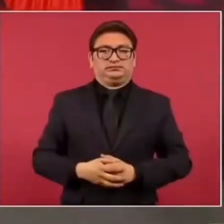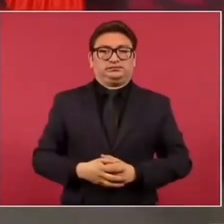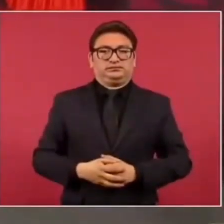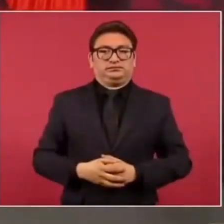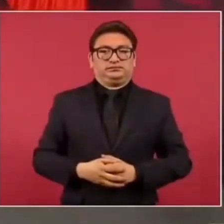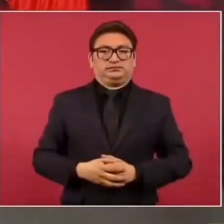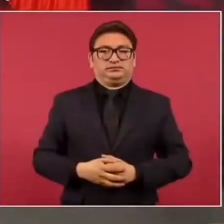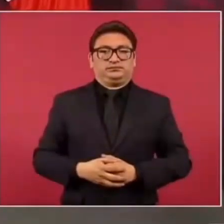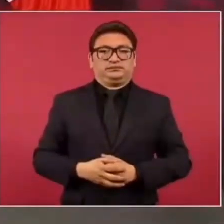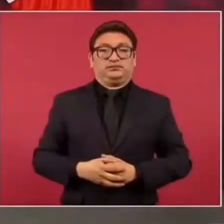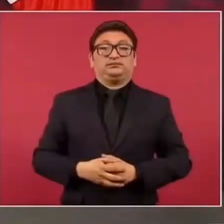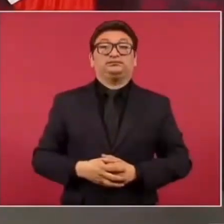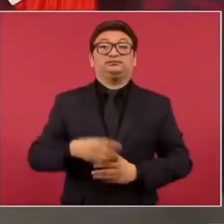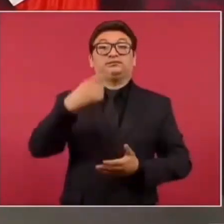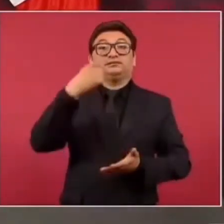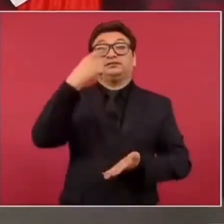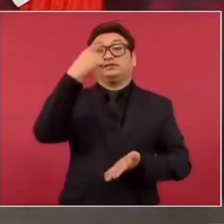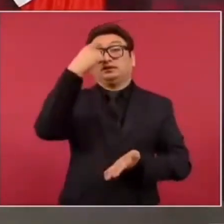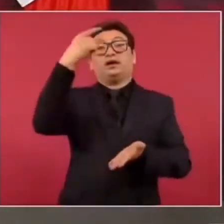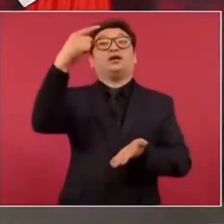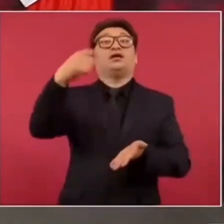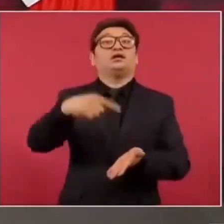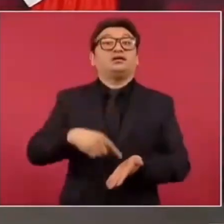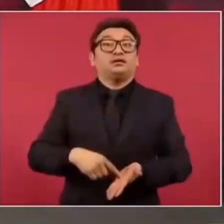Pues, ¿qué creen?